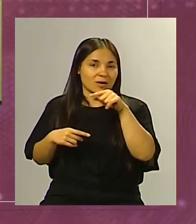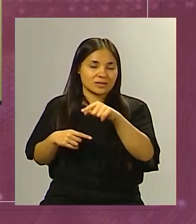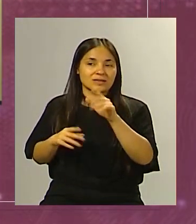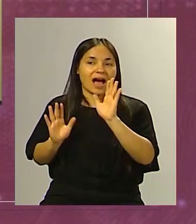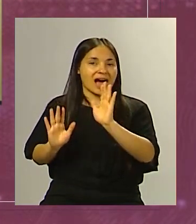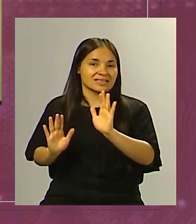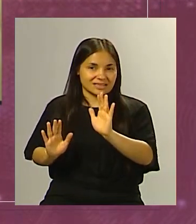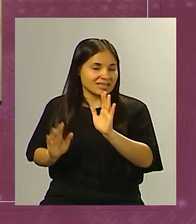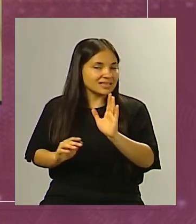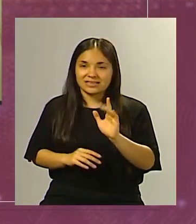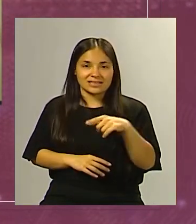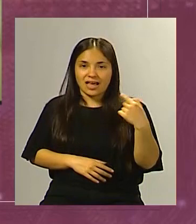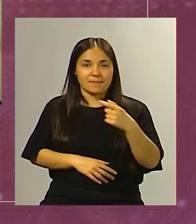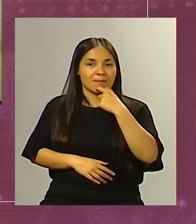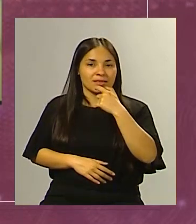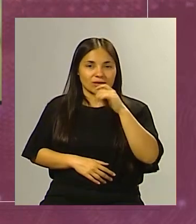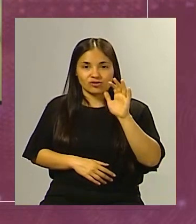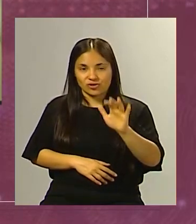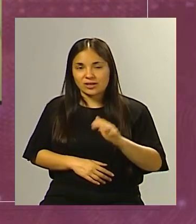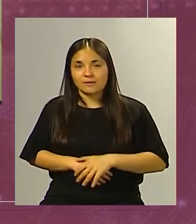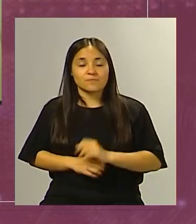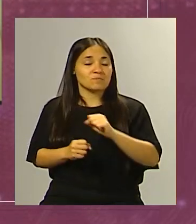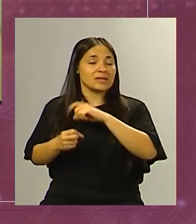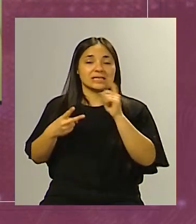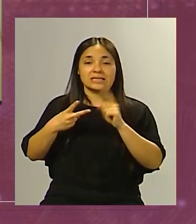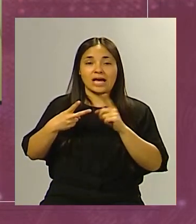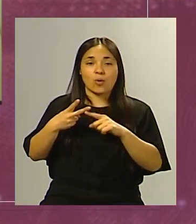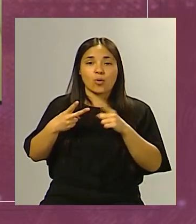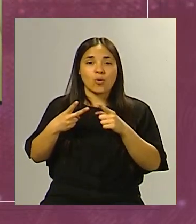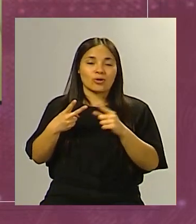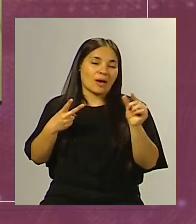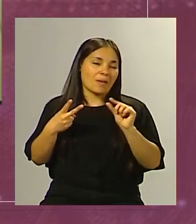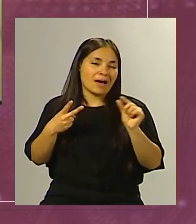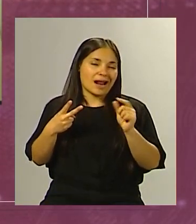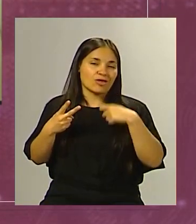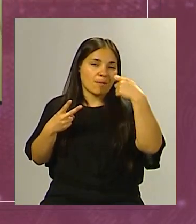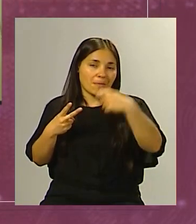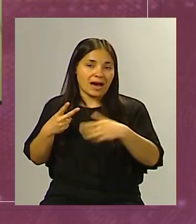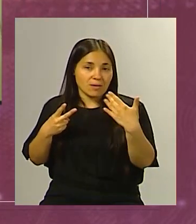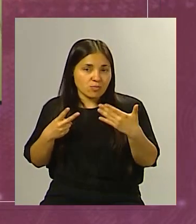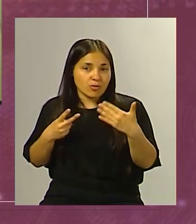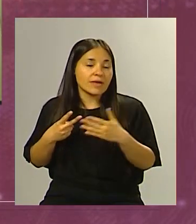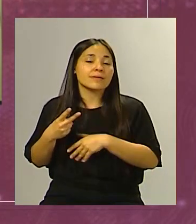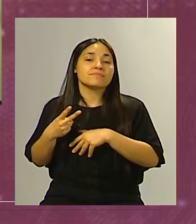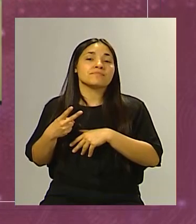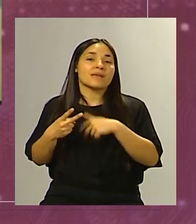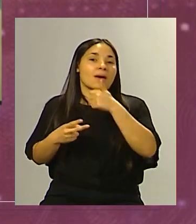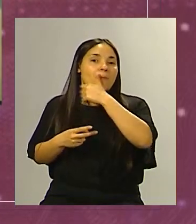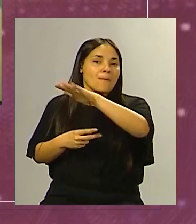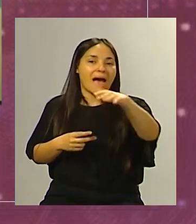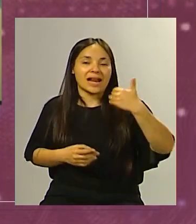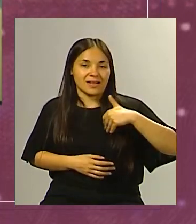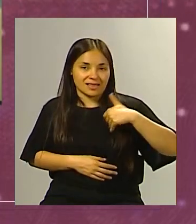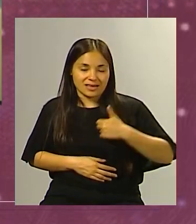Así como lo tenemos todos los mendocinos. Por eso la segunda opción económica, o un poco más económica, es la costa